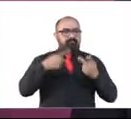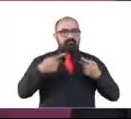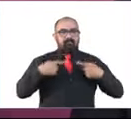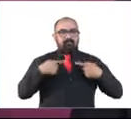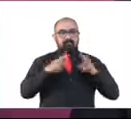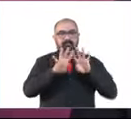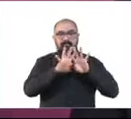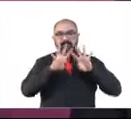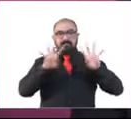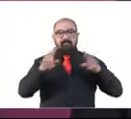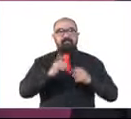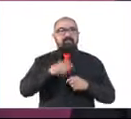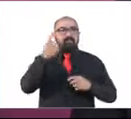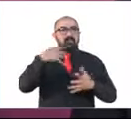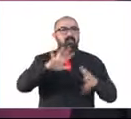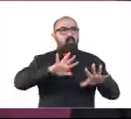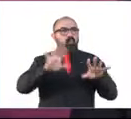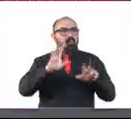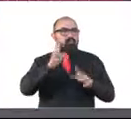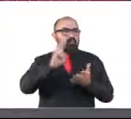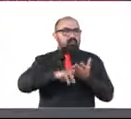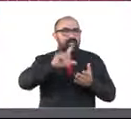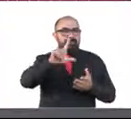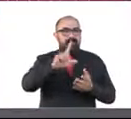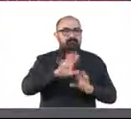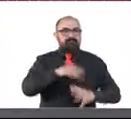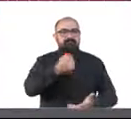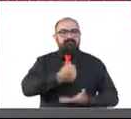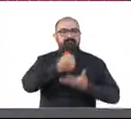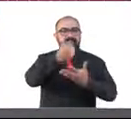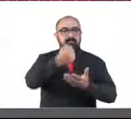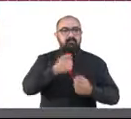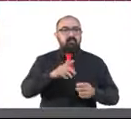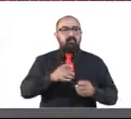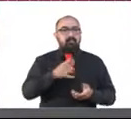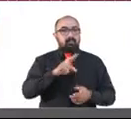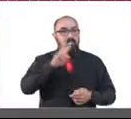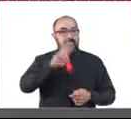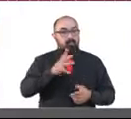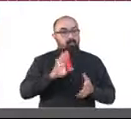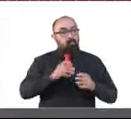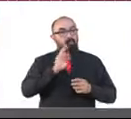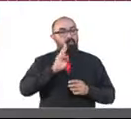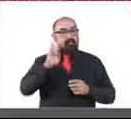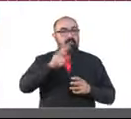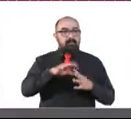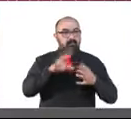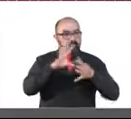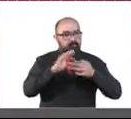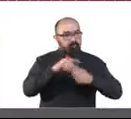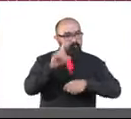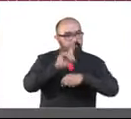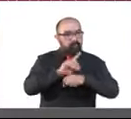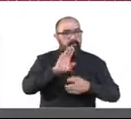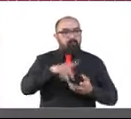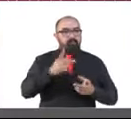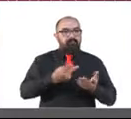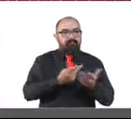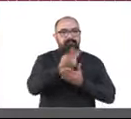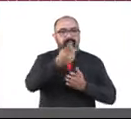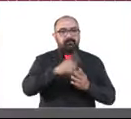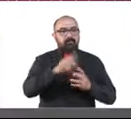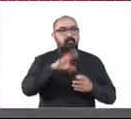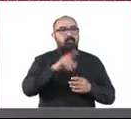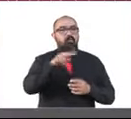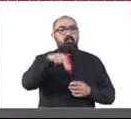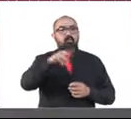cambio climático que en 2007 obtuvo el Premio Nobel de la Paz. Eso nos lo tiene que contar un día, doctora. Después también es autora